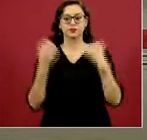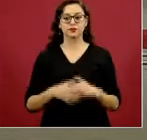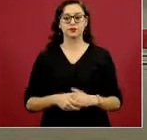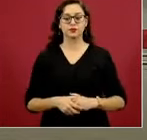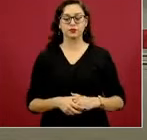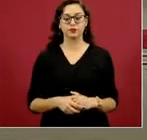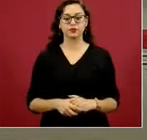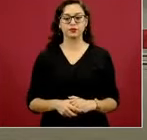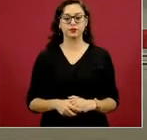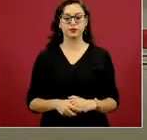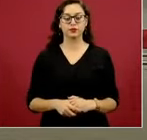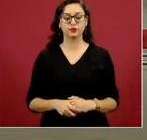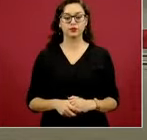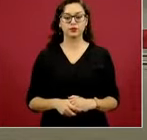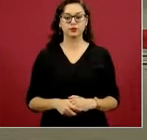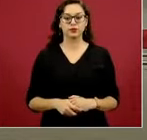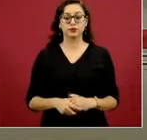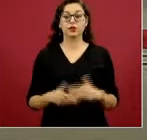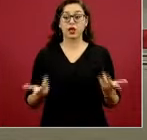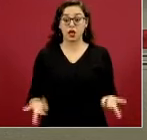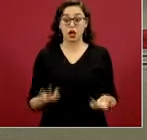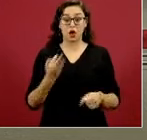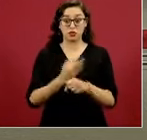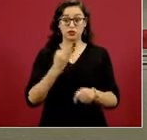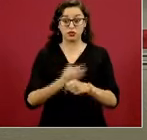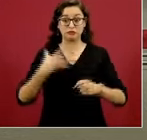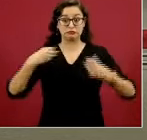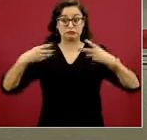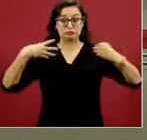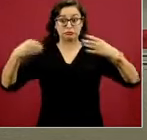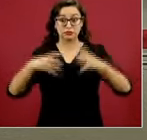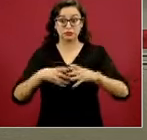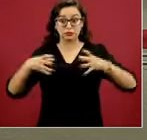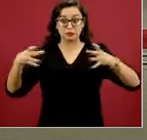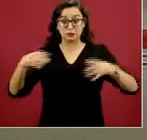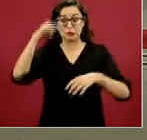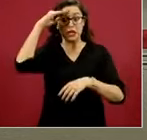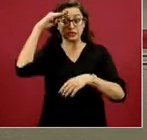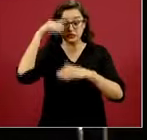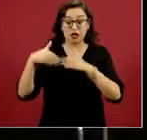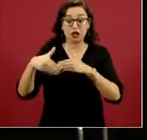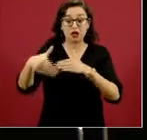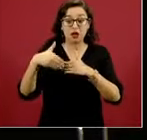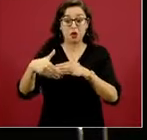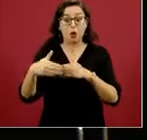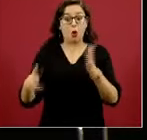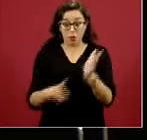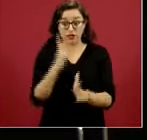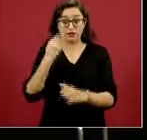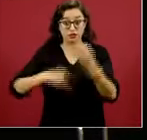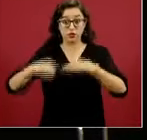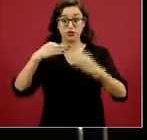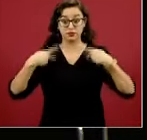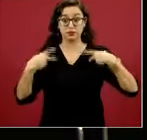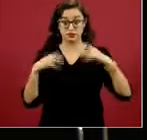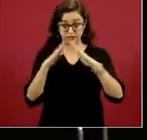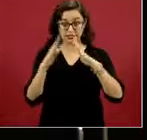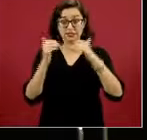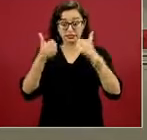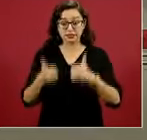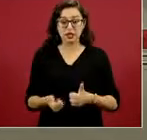posible pensar en un reconfinamiento en la temporada invernal o está de momento descartado?